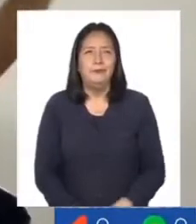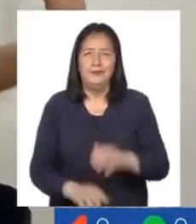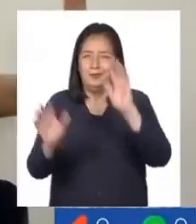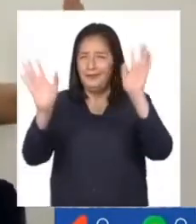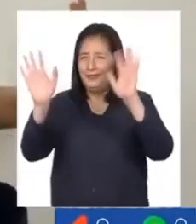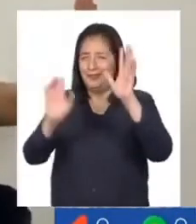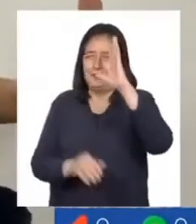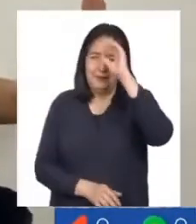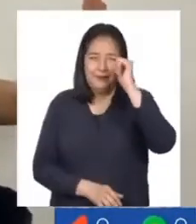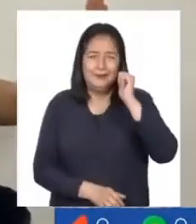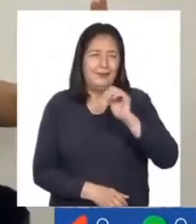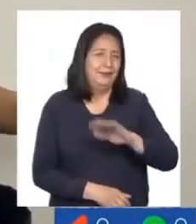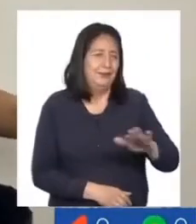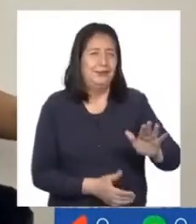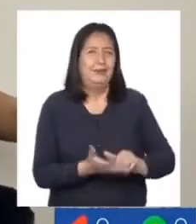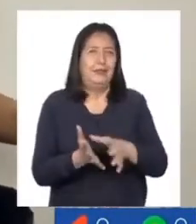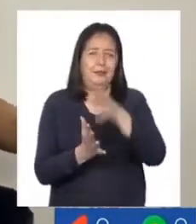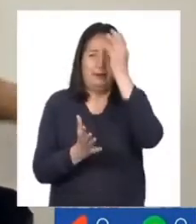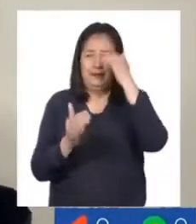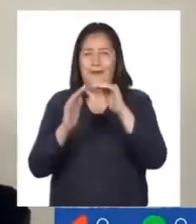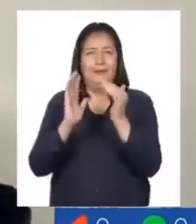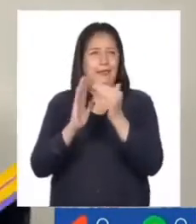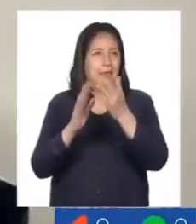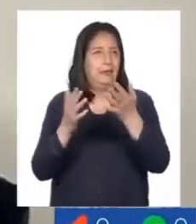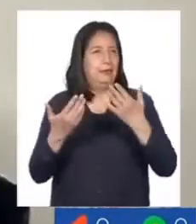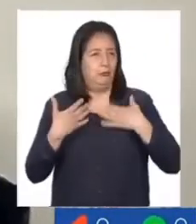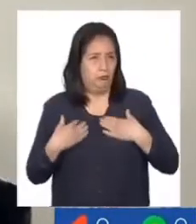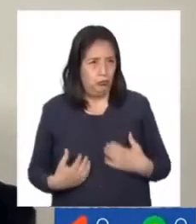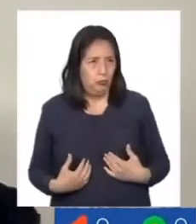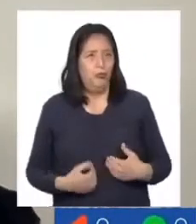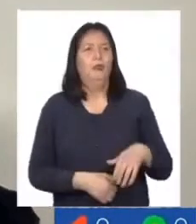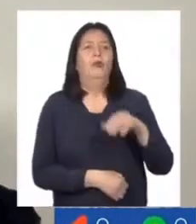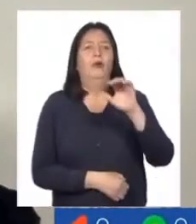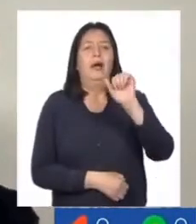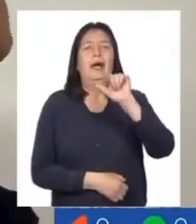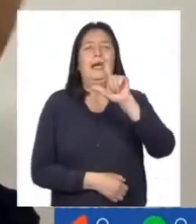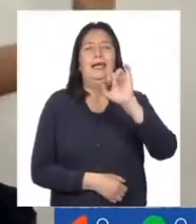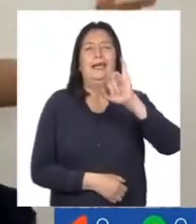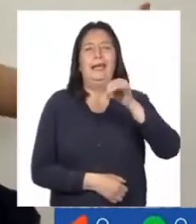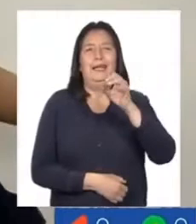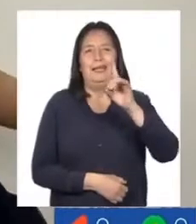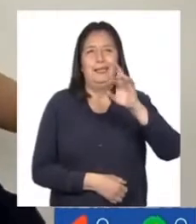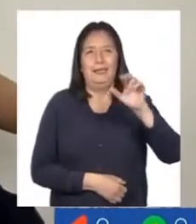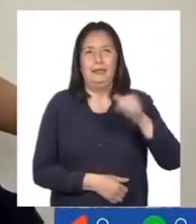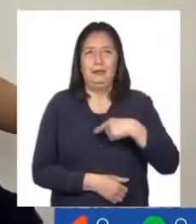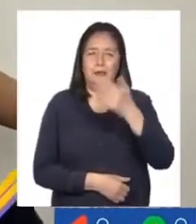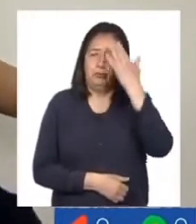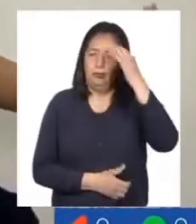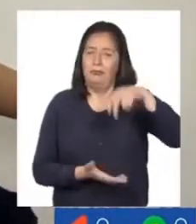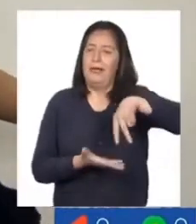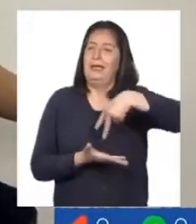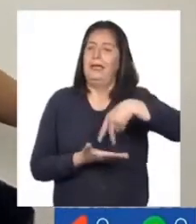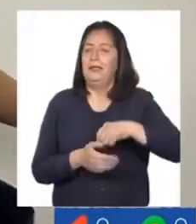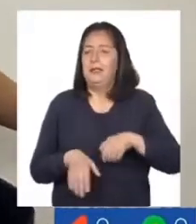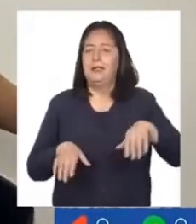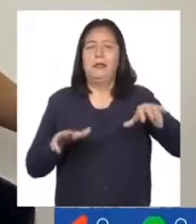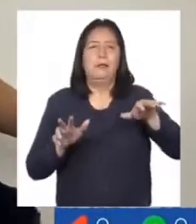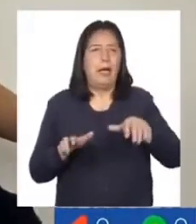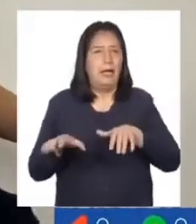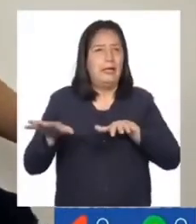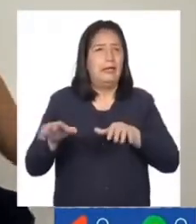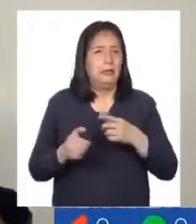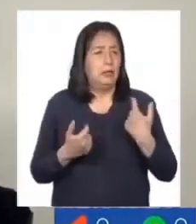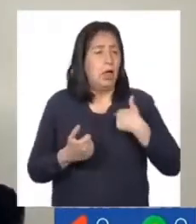Hola niños y niñas que ven el programa Aprendo en Casa. Mi nombre es Alejandra Montenegro, soy bailarina de ballet y hoy estoy